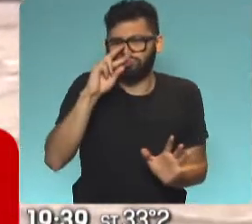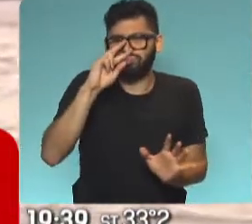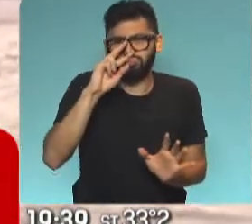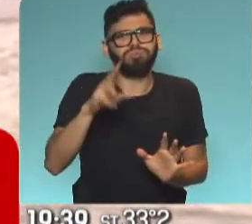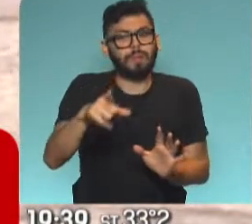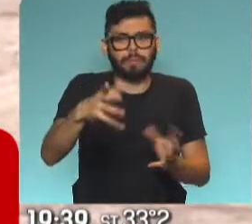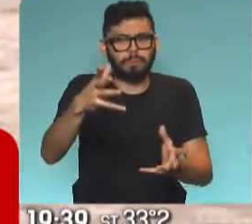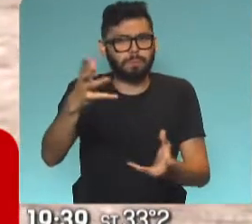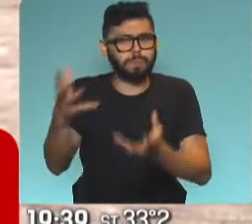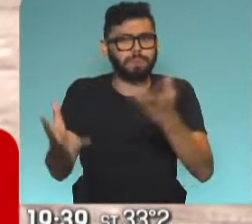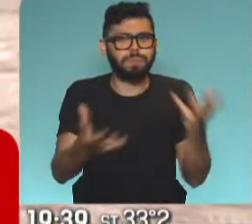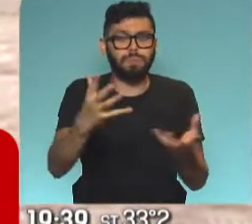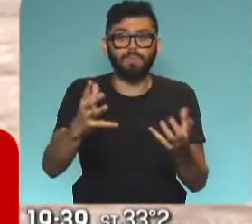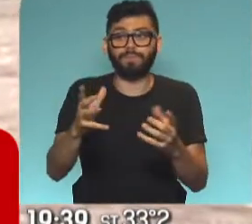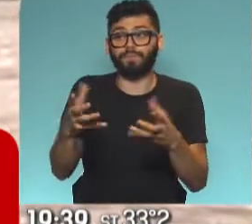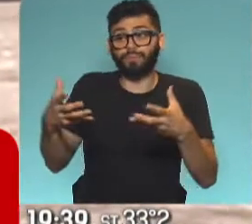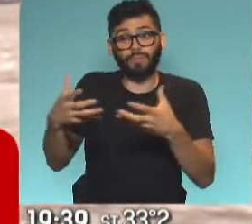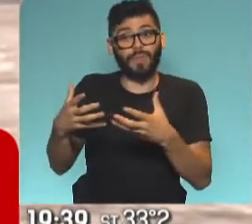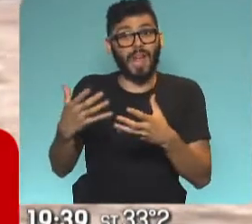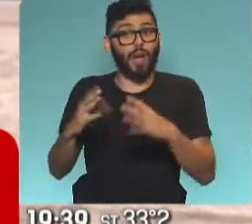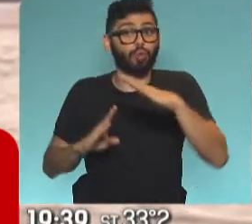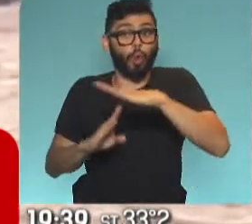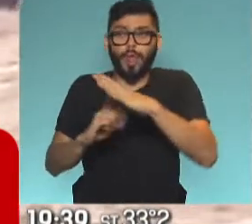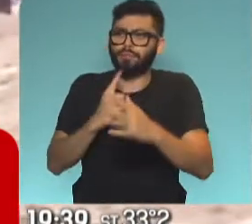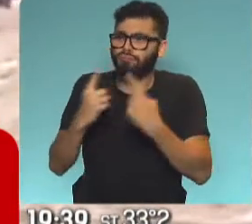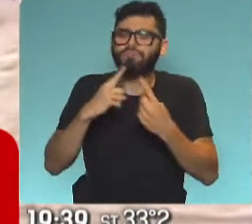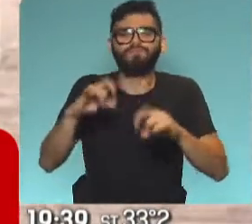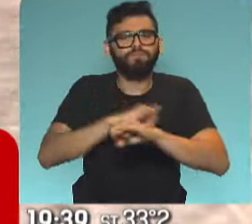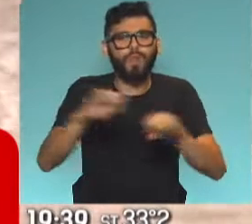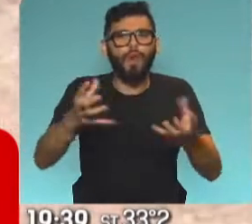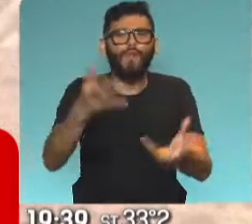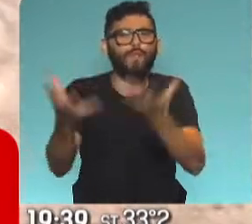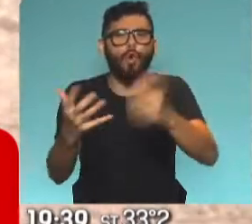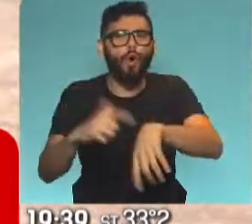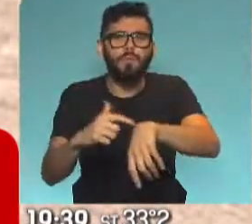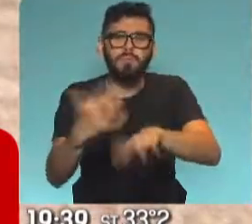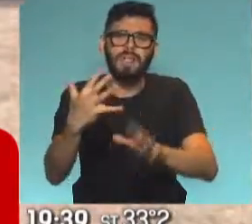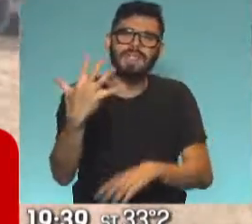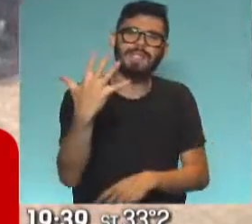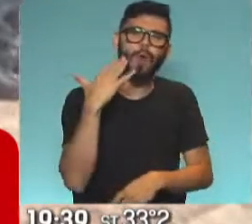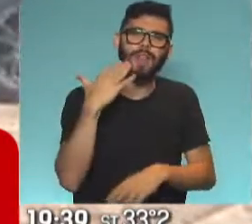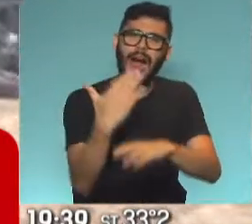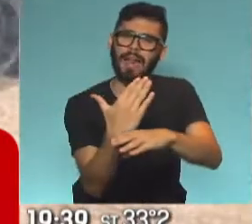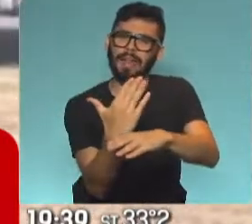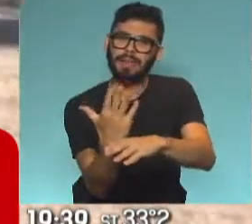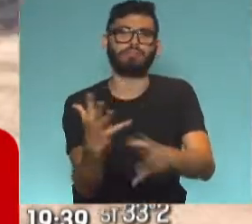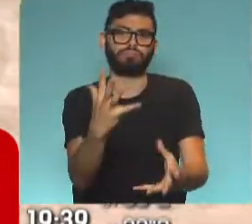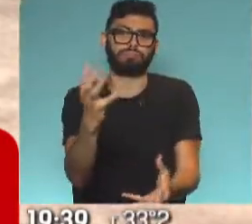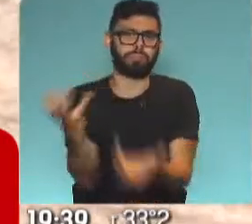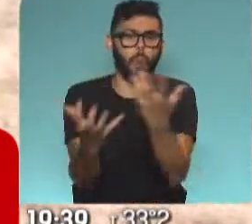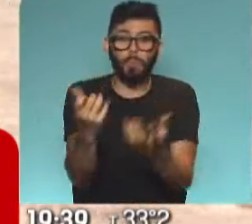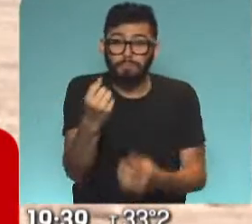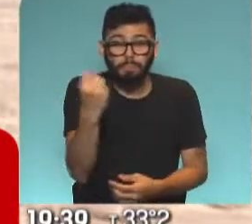Según relataron autoridades locales, las llamas se iniciaron pasadas las 17 horas. Rápidamente el